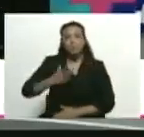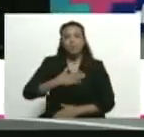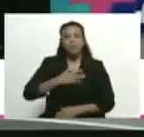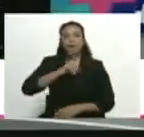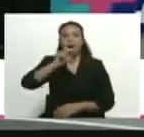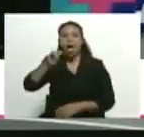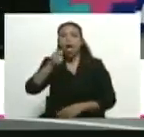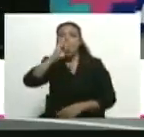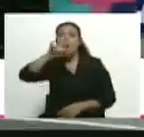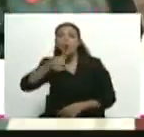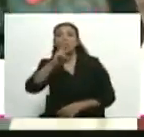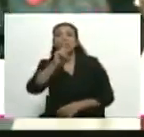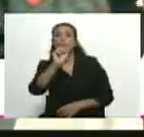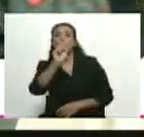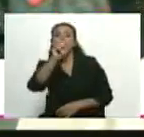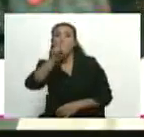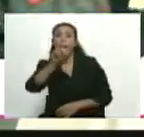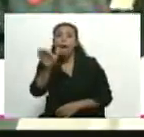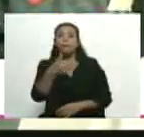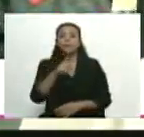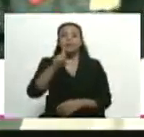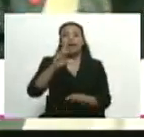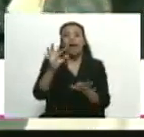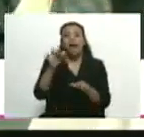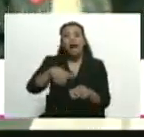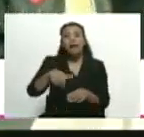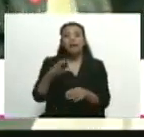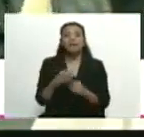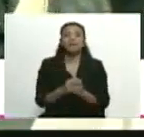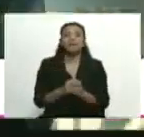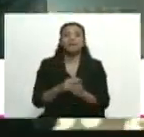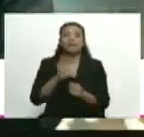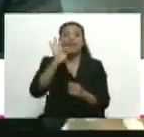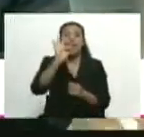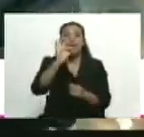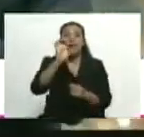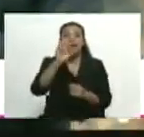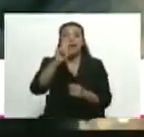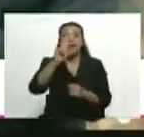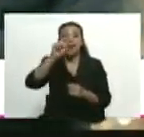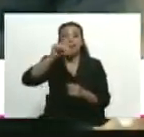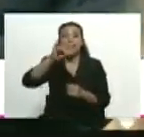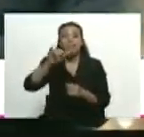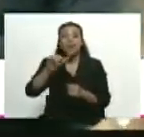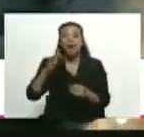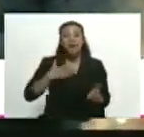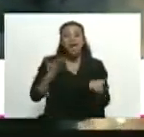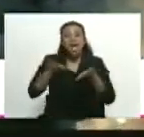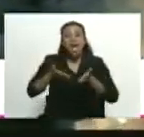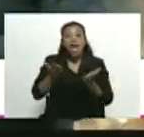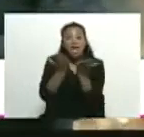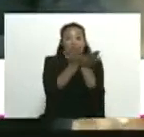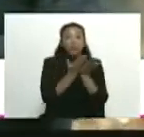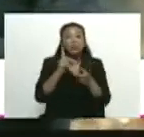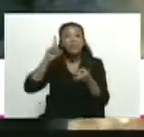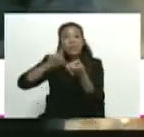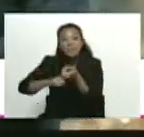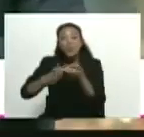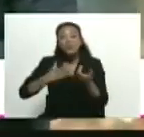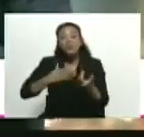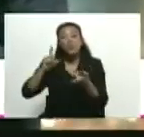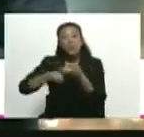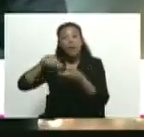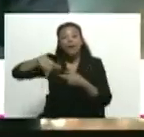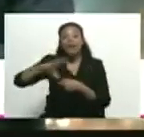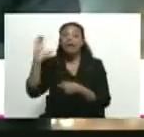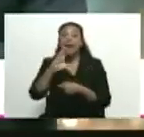Guerra y me gradué en el Complejo Educativo Fermín Toro. ¿En el Fermín Toro? ¿Y estudió Cilia? ¿Cilita? Bueno, así me dijeron. Ajá. Y